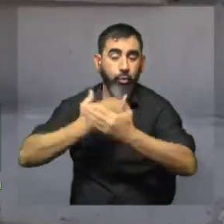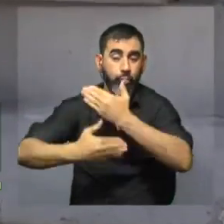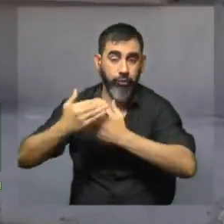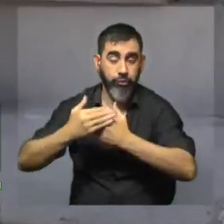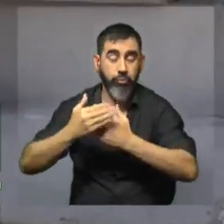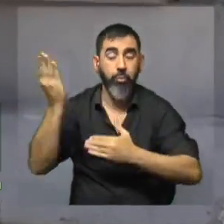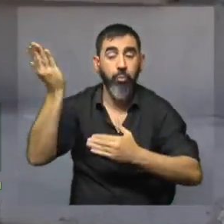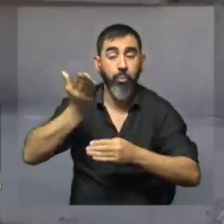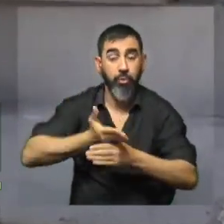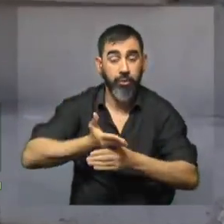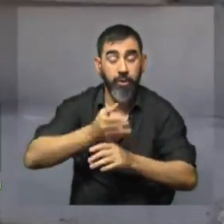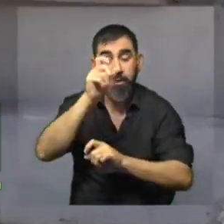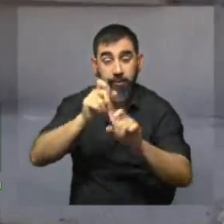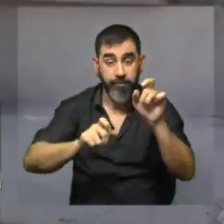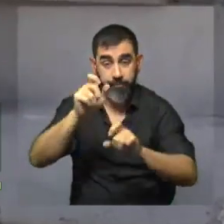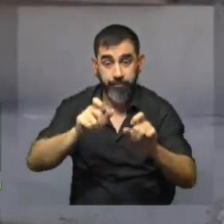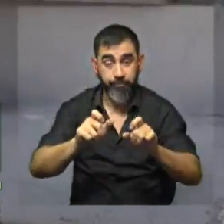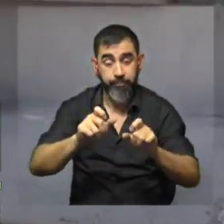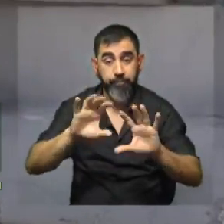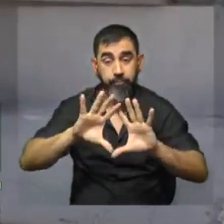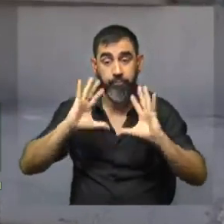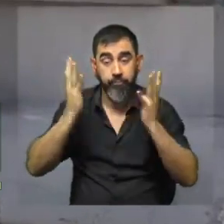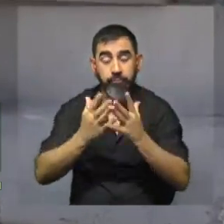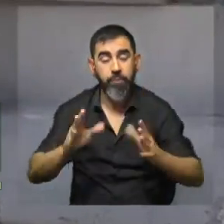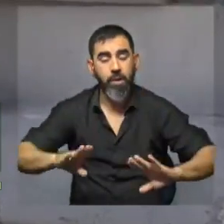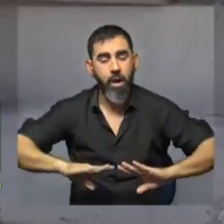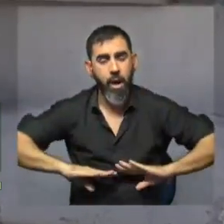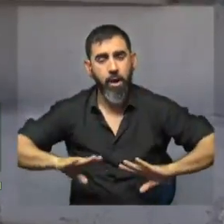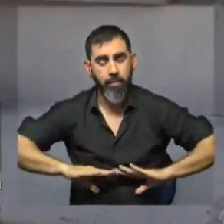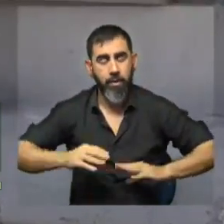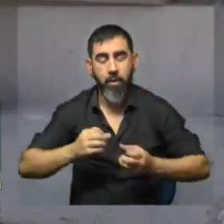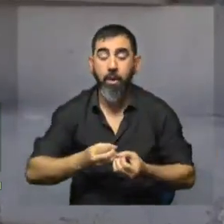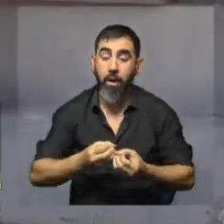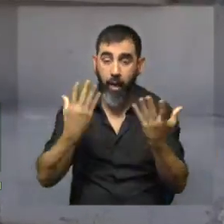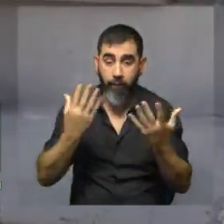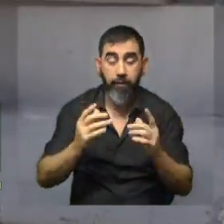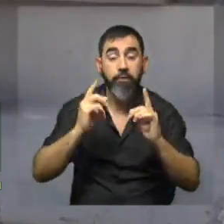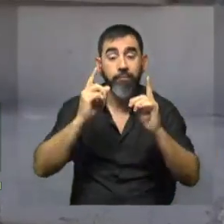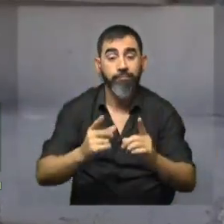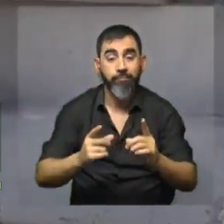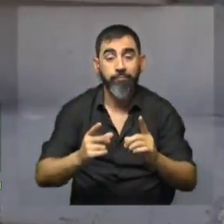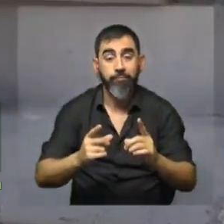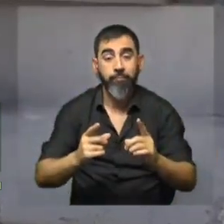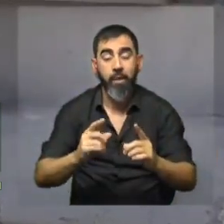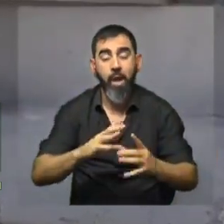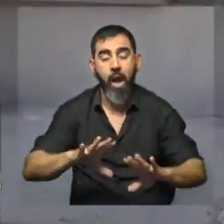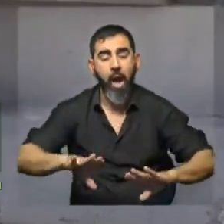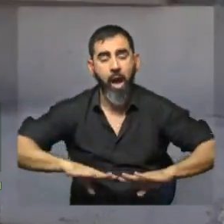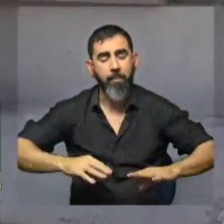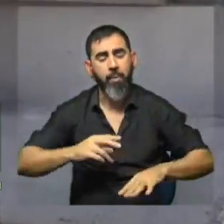porcentaje no solamente de personas a nivel mundial que pasa hambre es grave, sino que además cuando hablamos de hambruna,